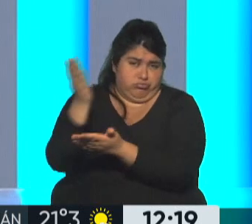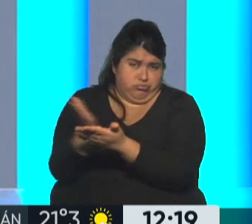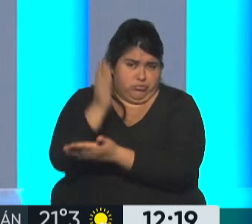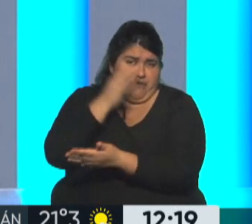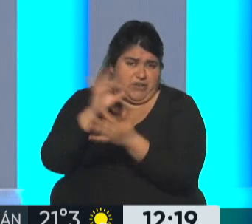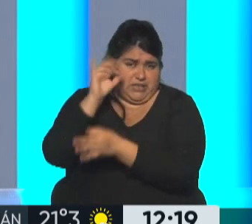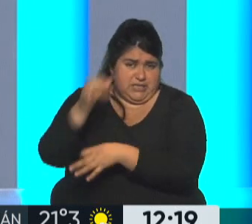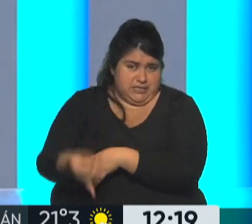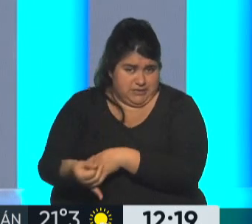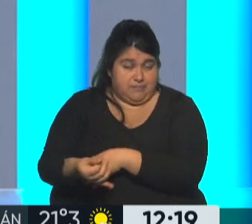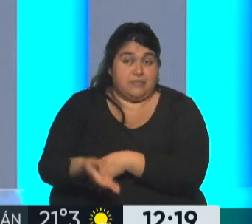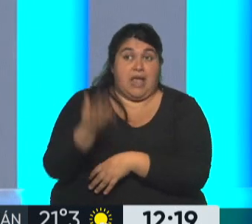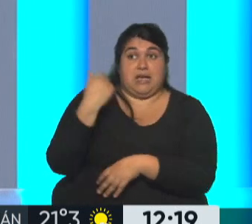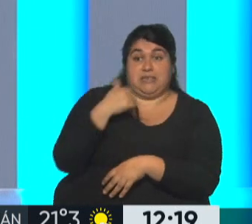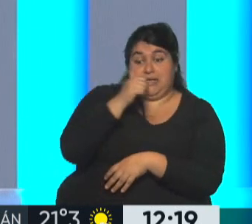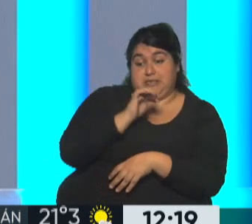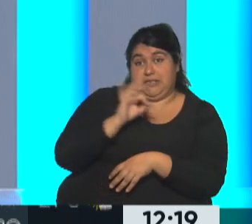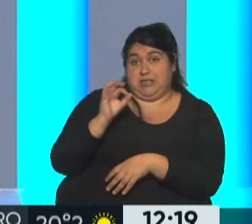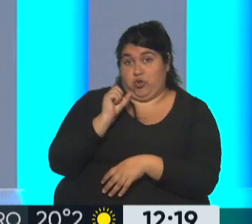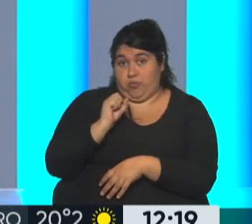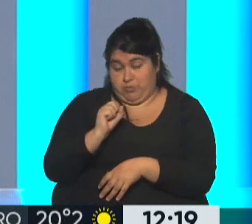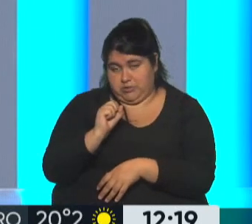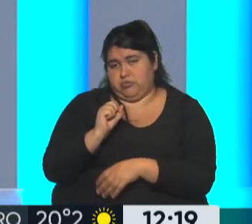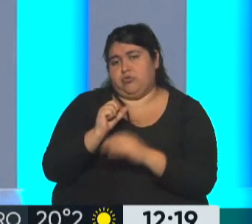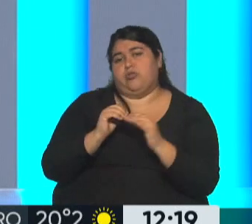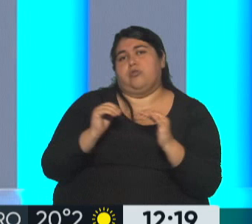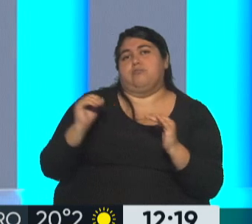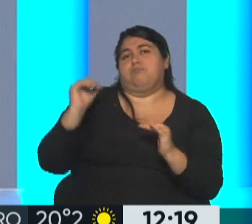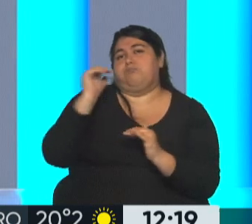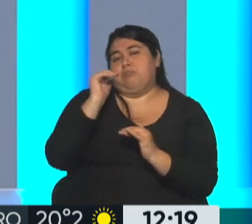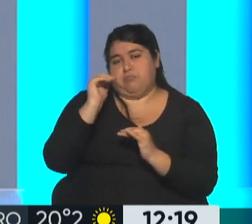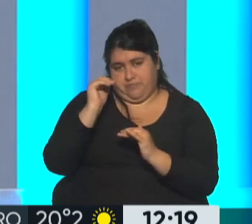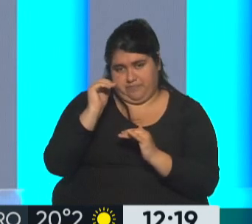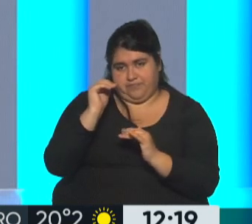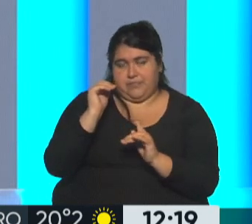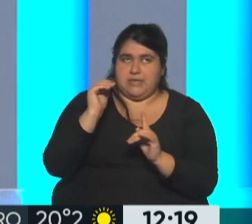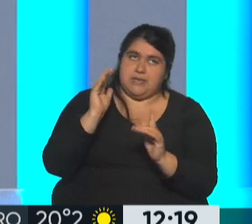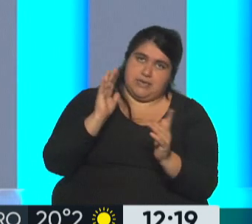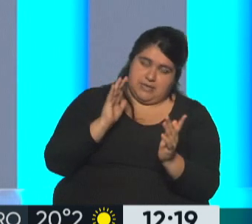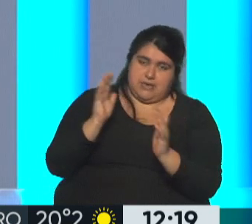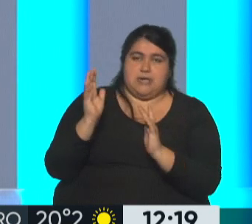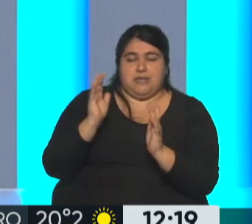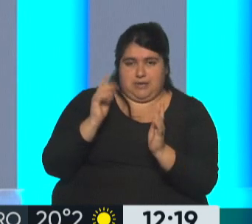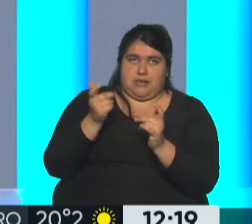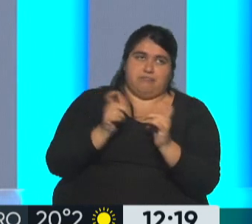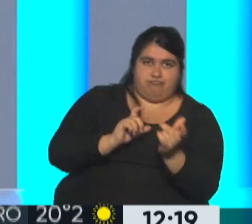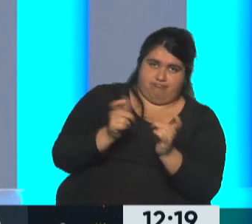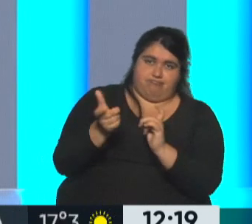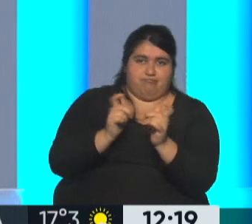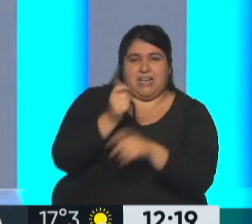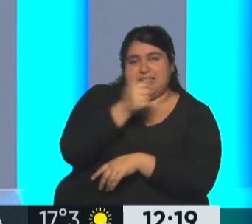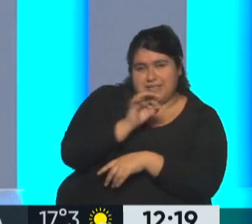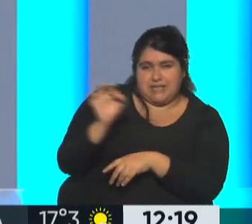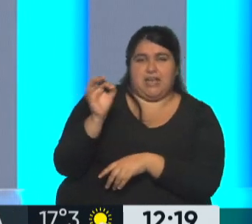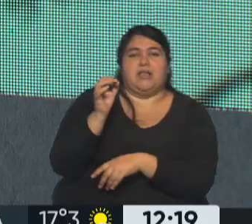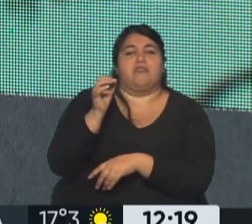valor de ayer por ejemplo de 600 pesos es un valor que en general se redondió lo decía iba por el centro y seguías encontrando las